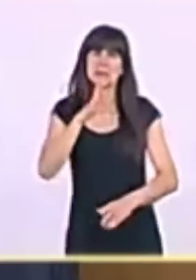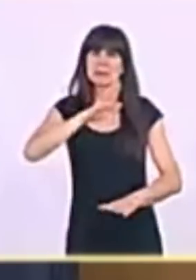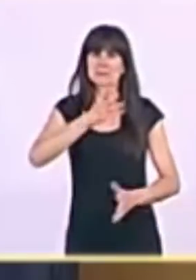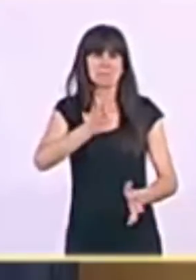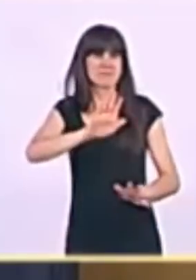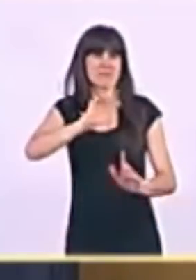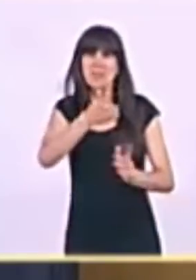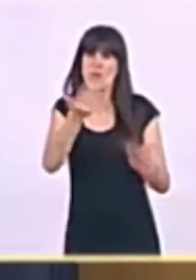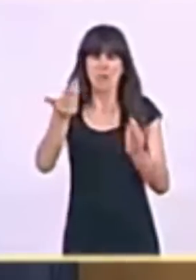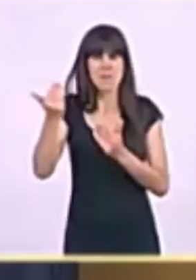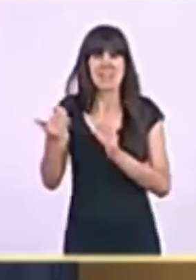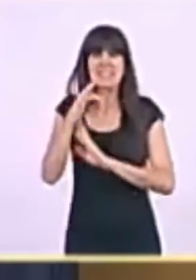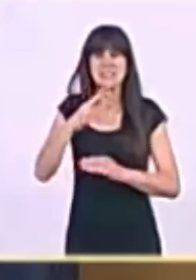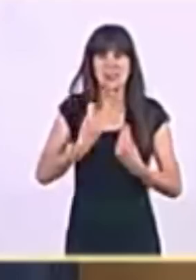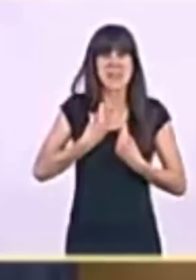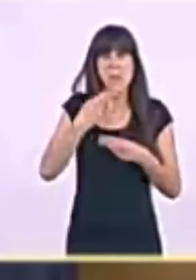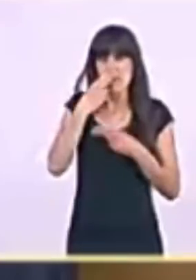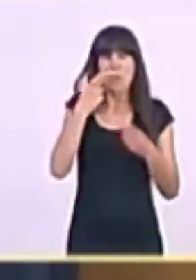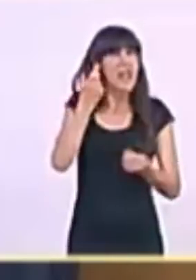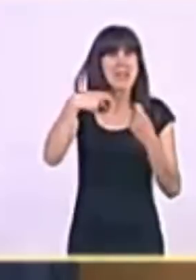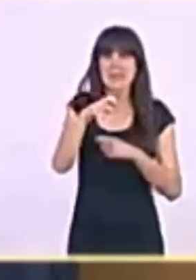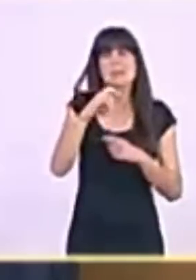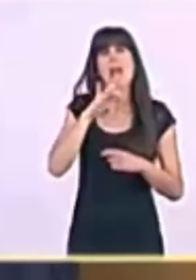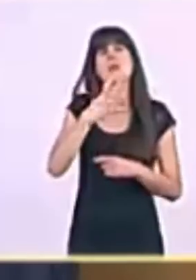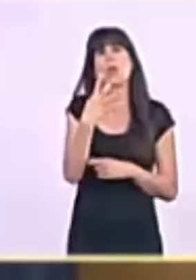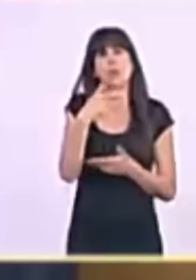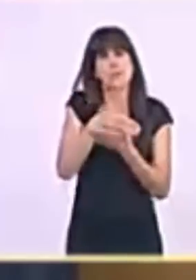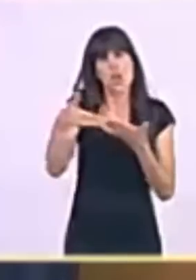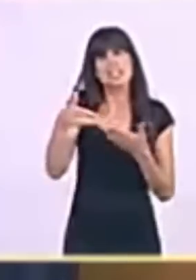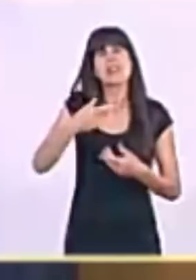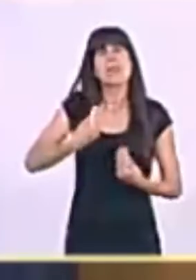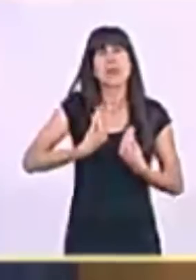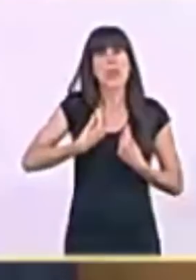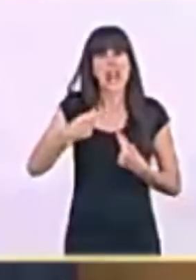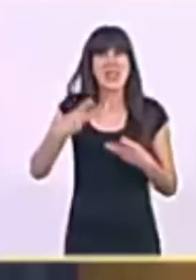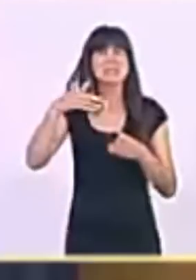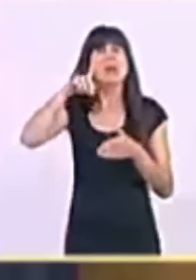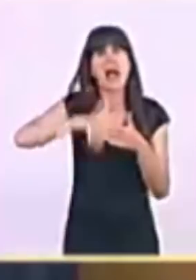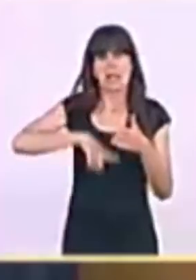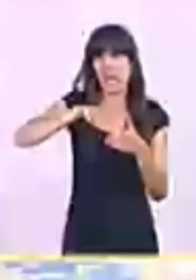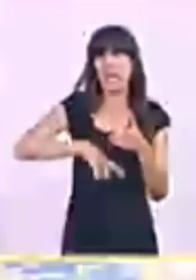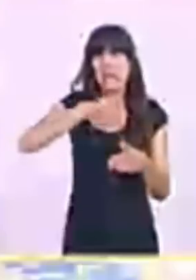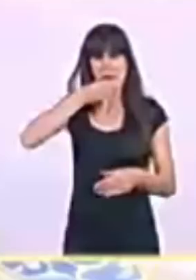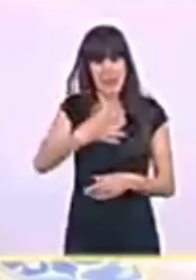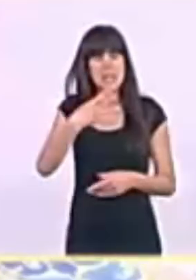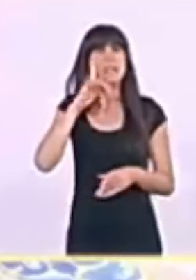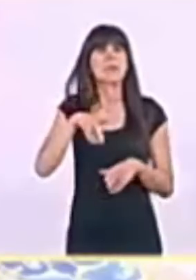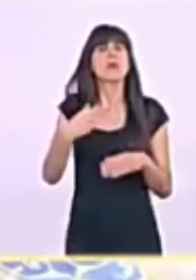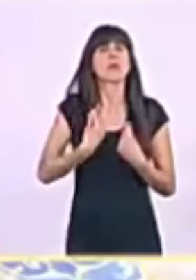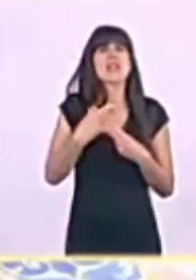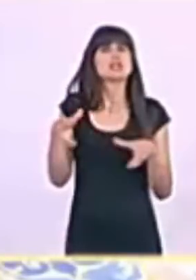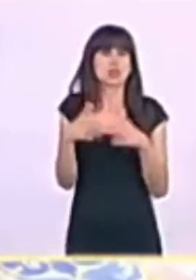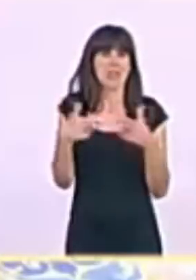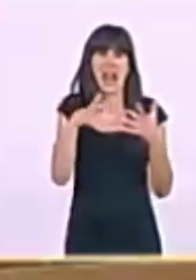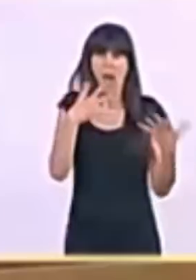tendríamos 4 millones de viviendas para alquiler asequible y vivienda social en este momento. Para construir